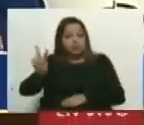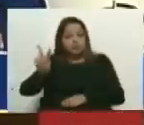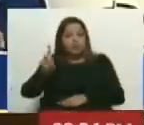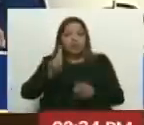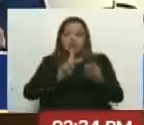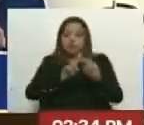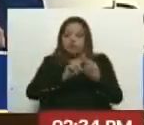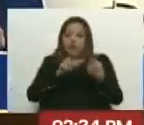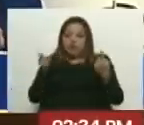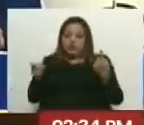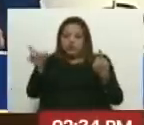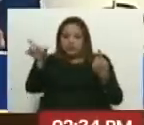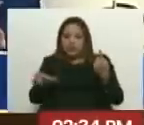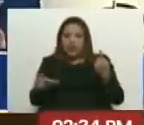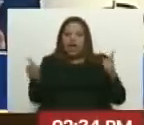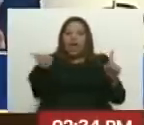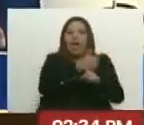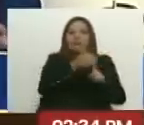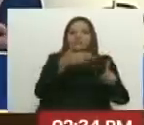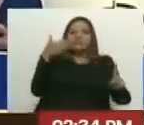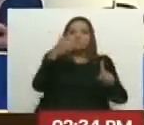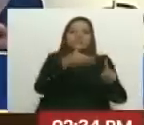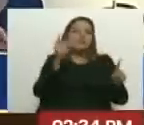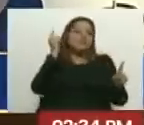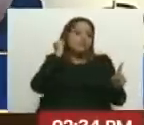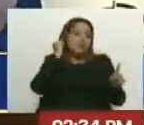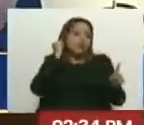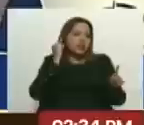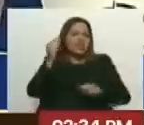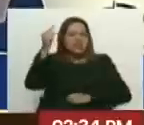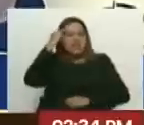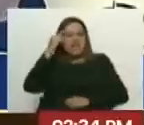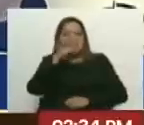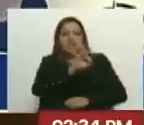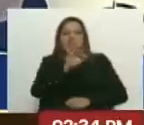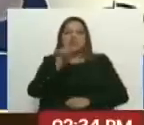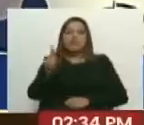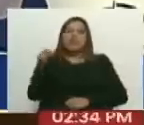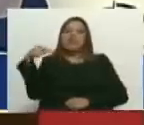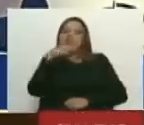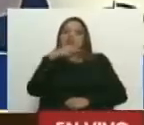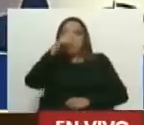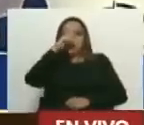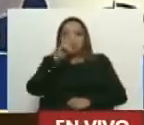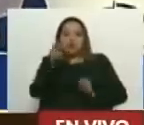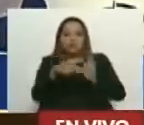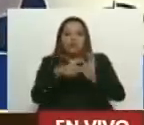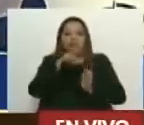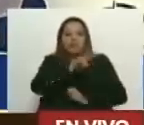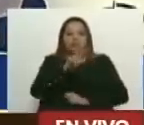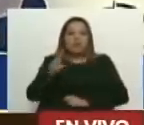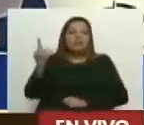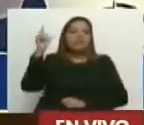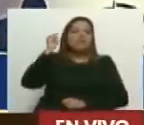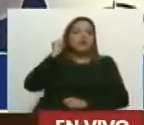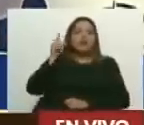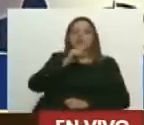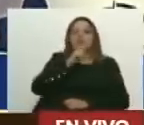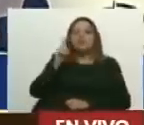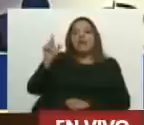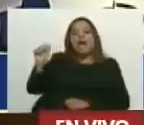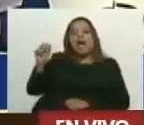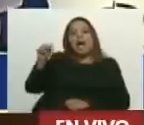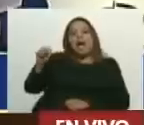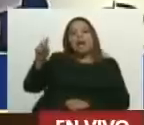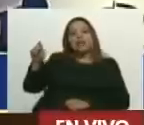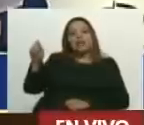una de violencia contra la mujer. En fecha 31 de octubre del año 2022, la ciudadana Antonieta Betancourt Chacín